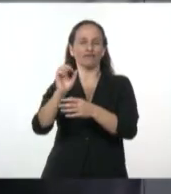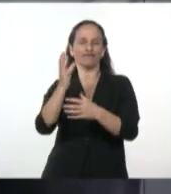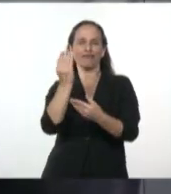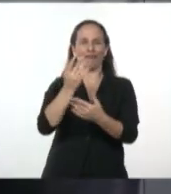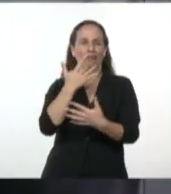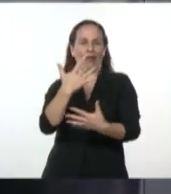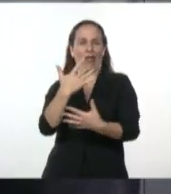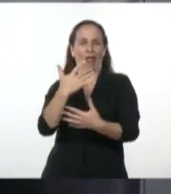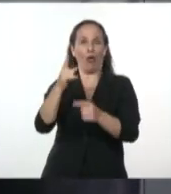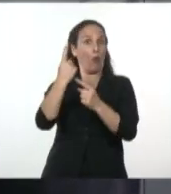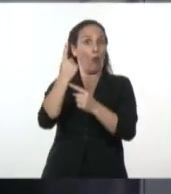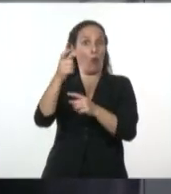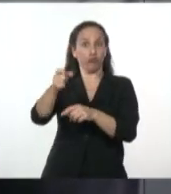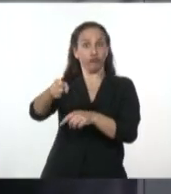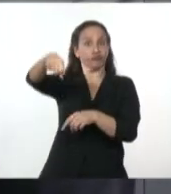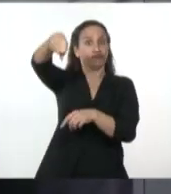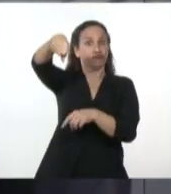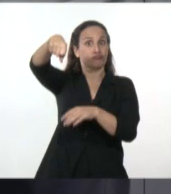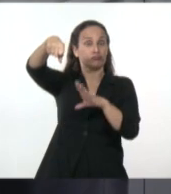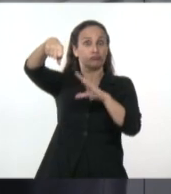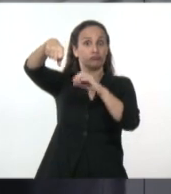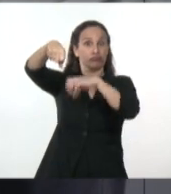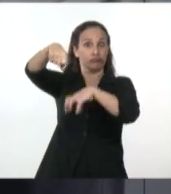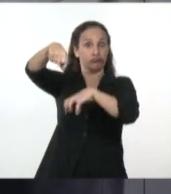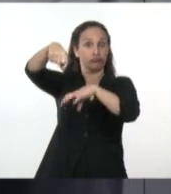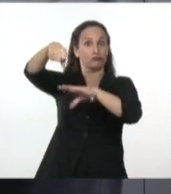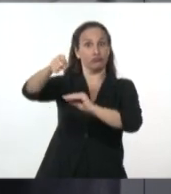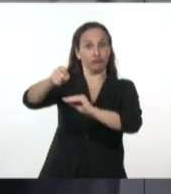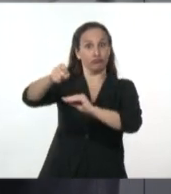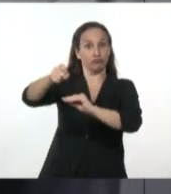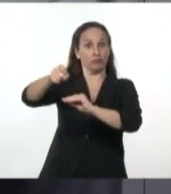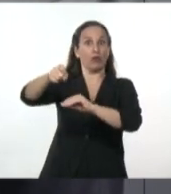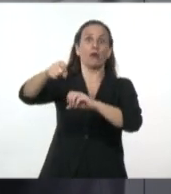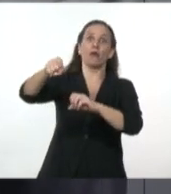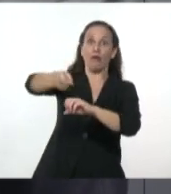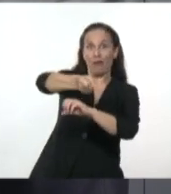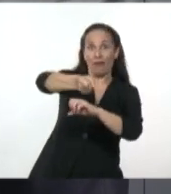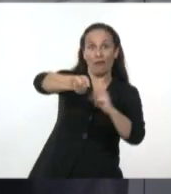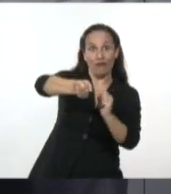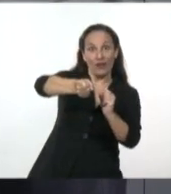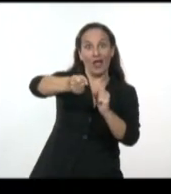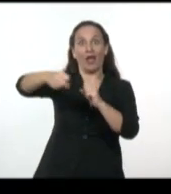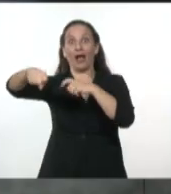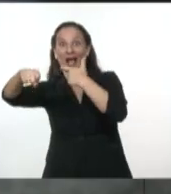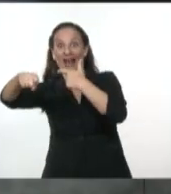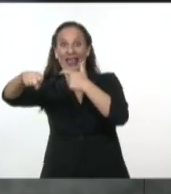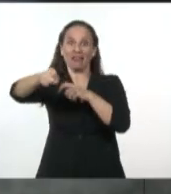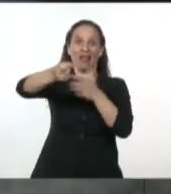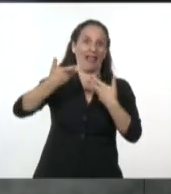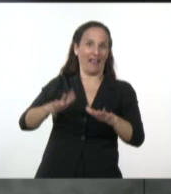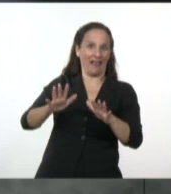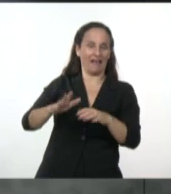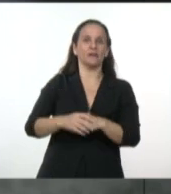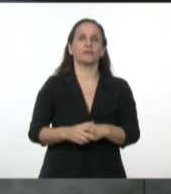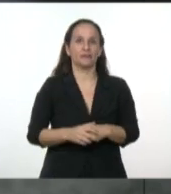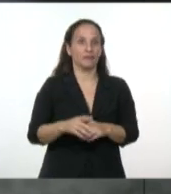una sola manija controlamos la apertura, el corte, el agua fría, el agua caliente y la mezcla. Con respecto al último